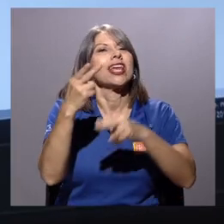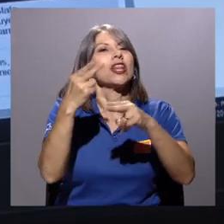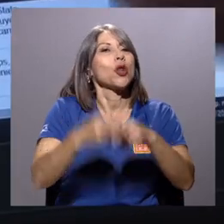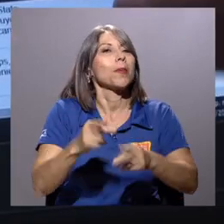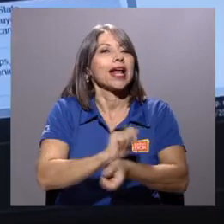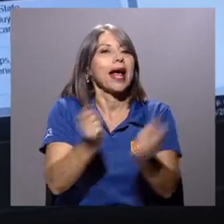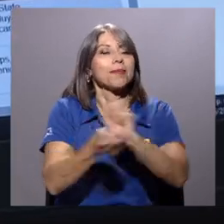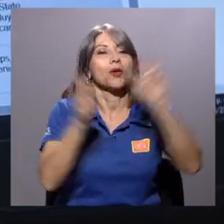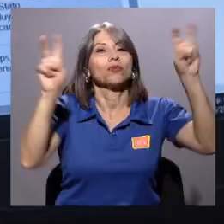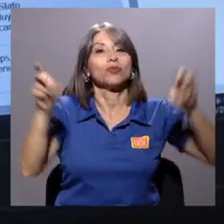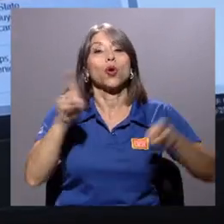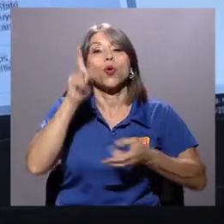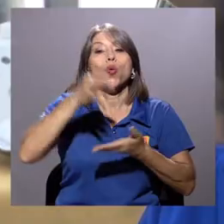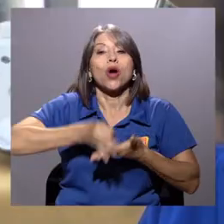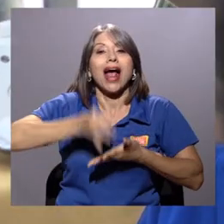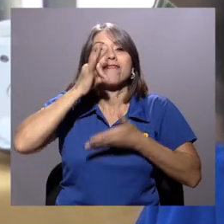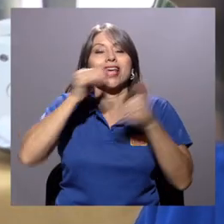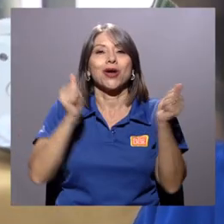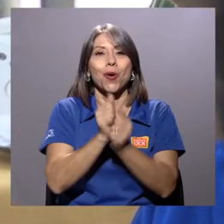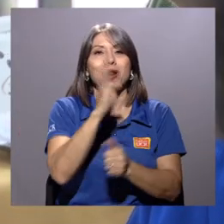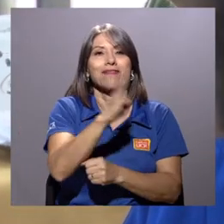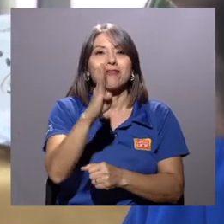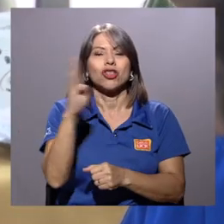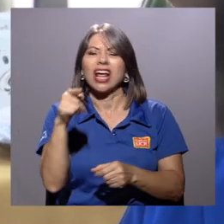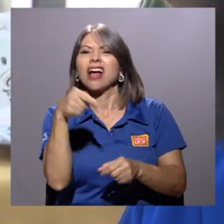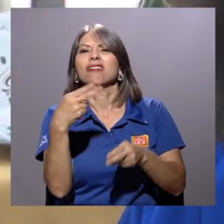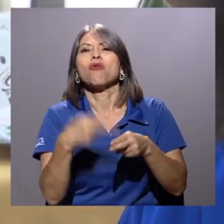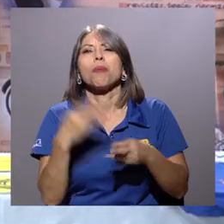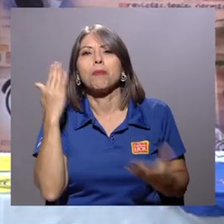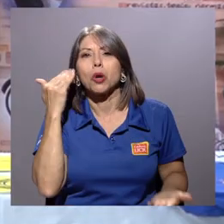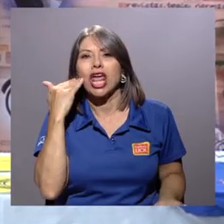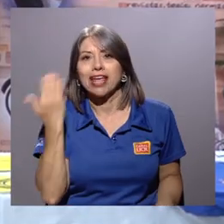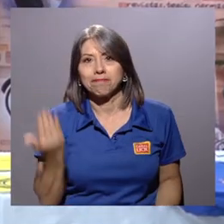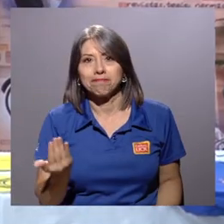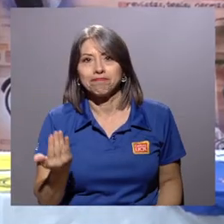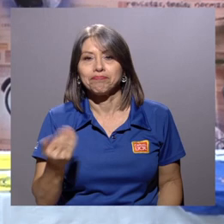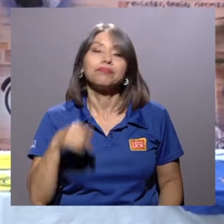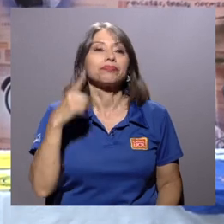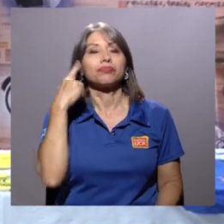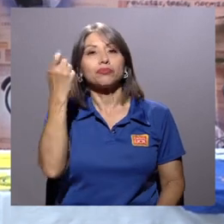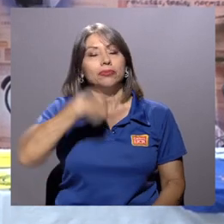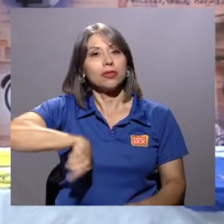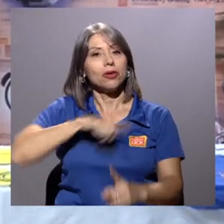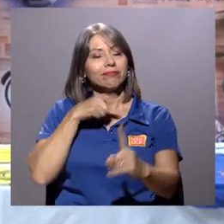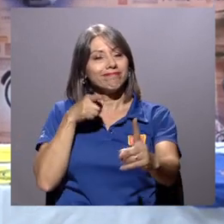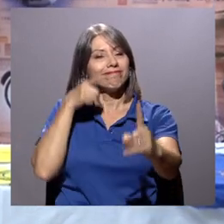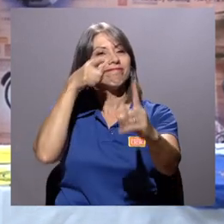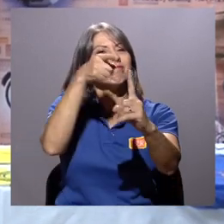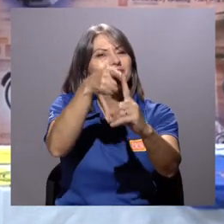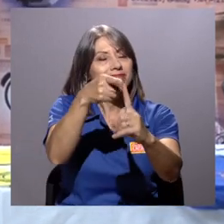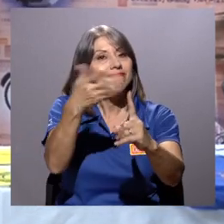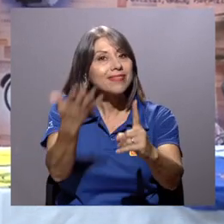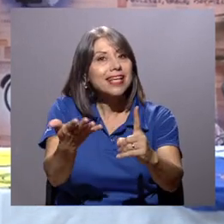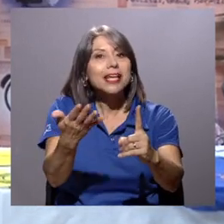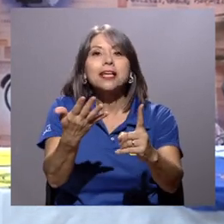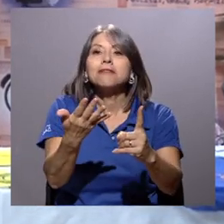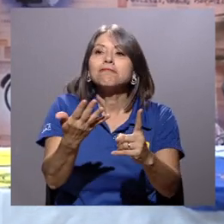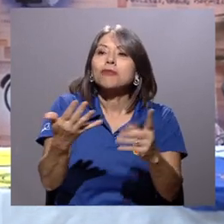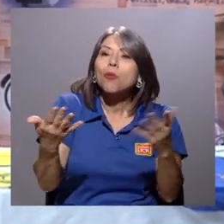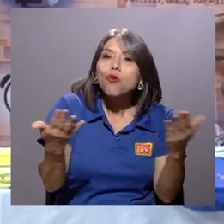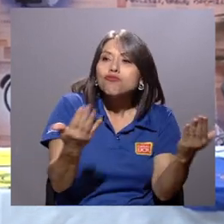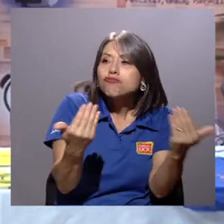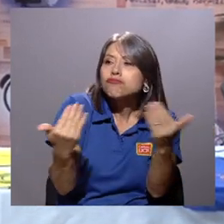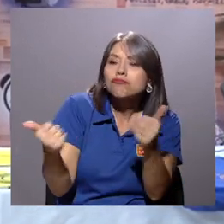la Biblioteca. ¿Por qué este nombre? Bueno, lo que buscamos con la iniciativa es evocar